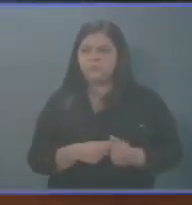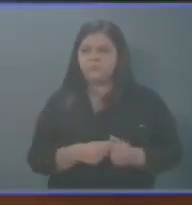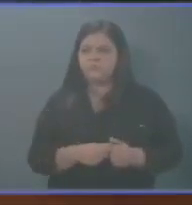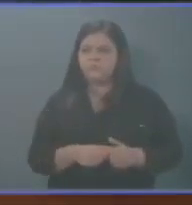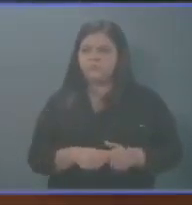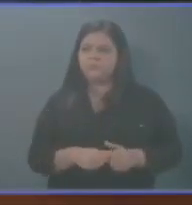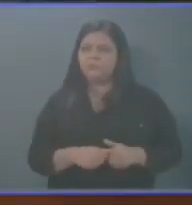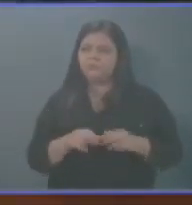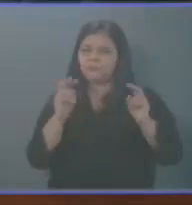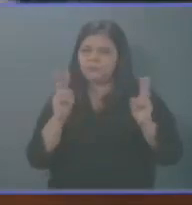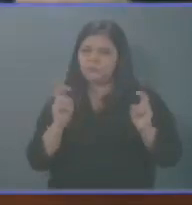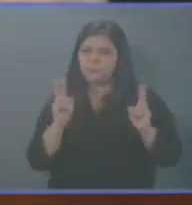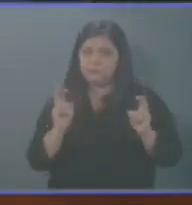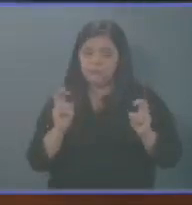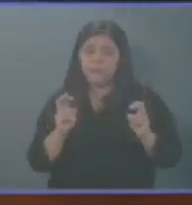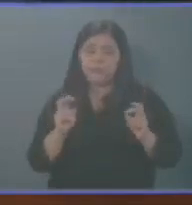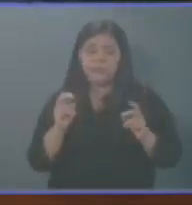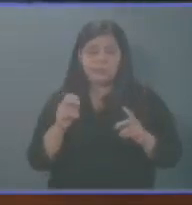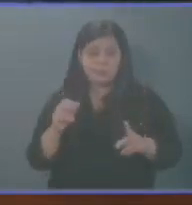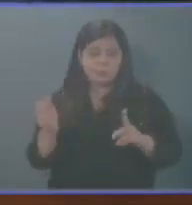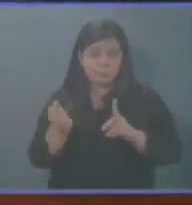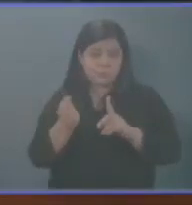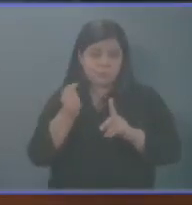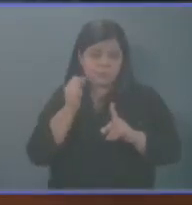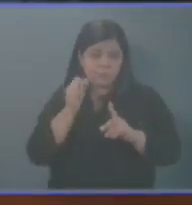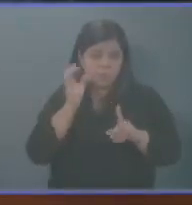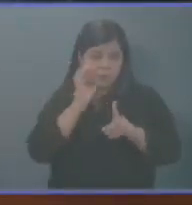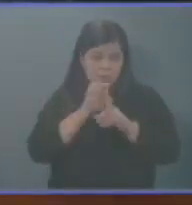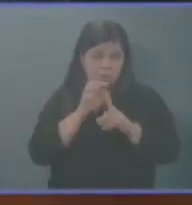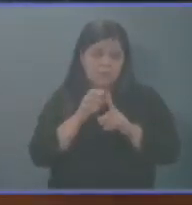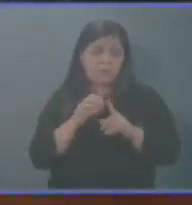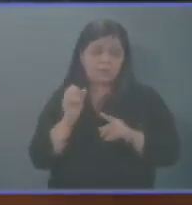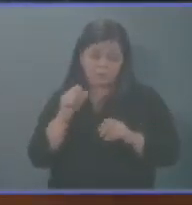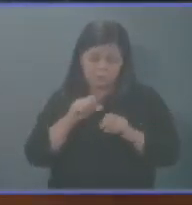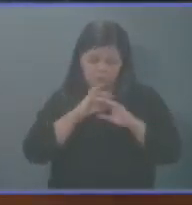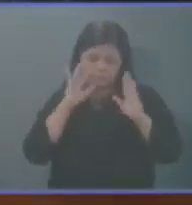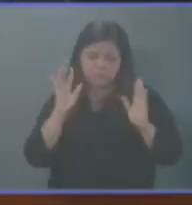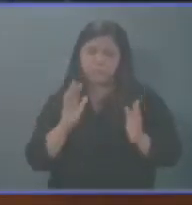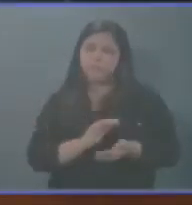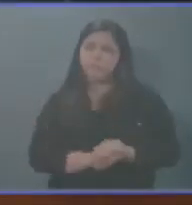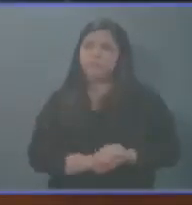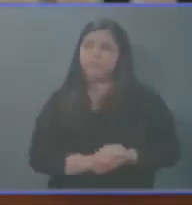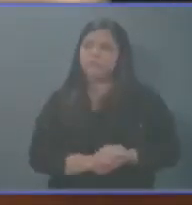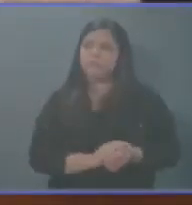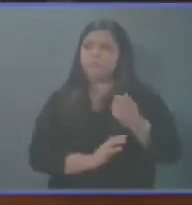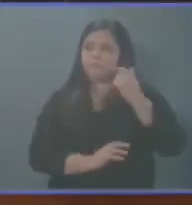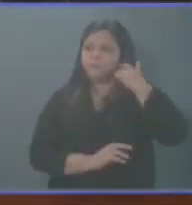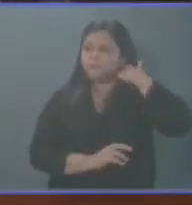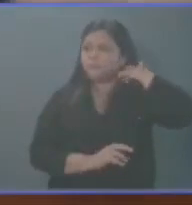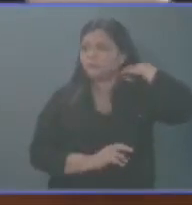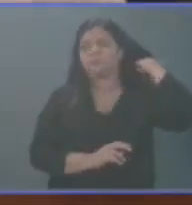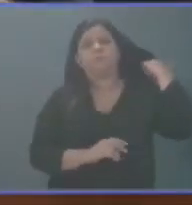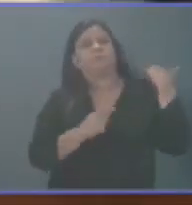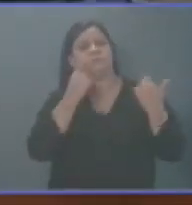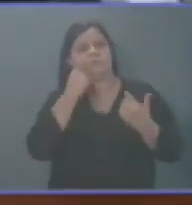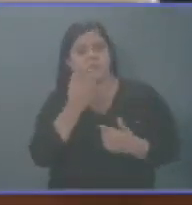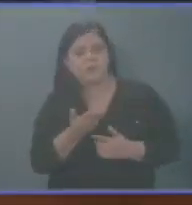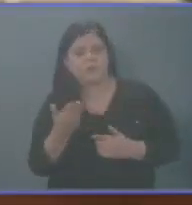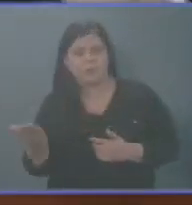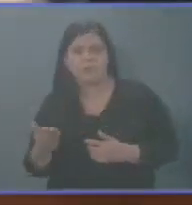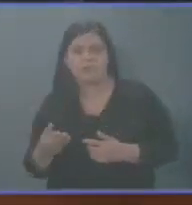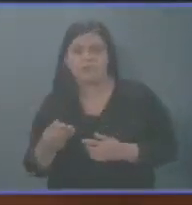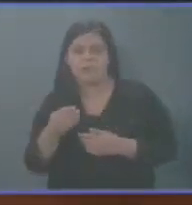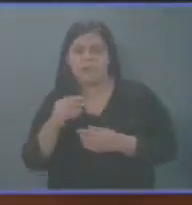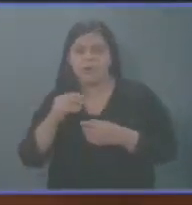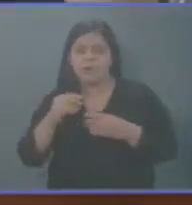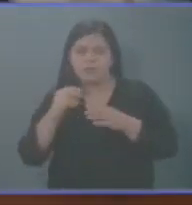de temas delictivos, por supuesto. Ahí se miran cosas cuando están